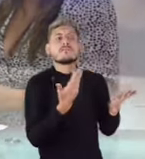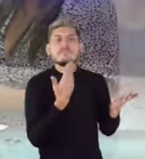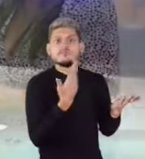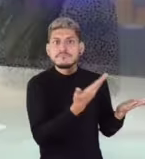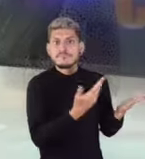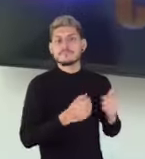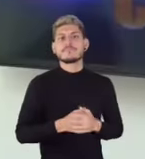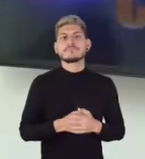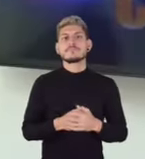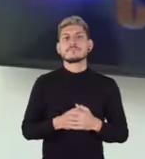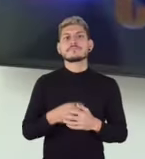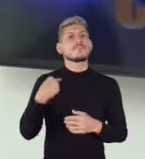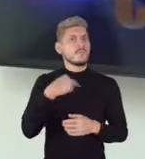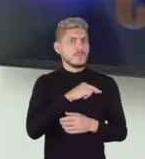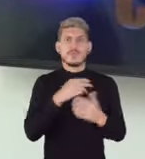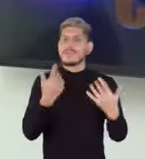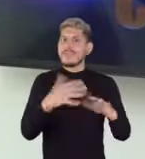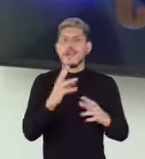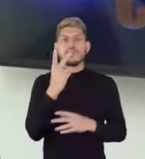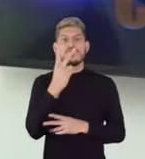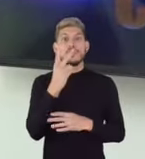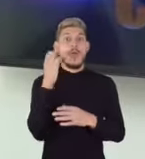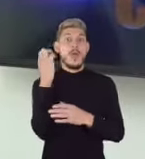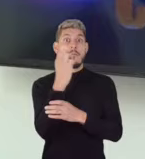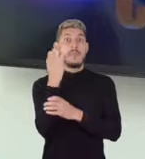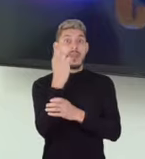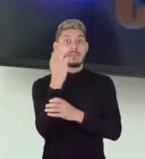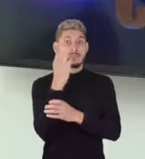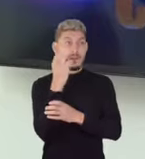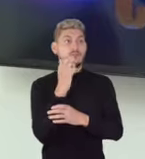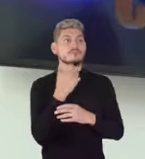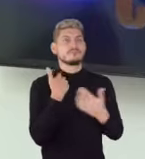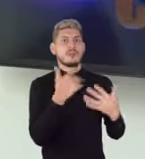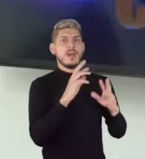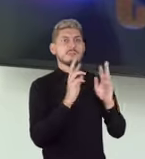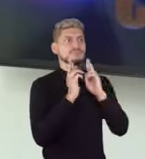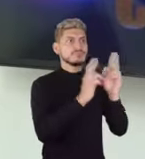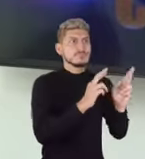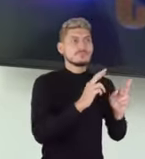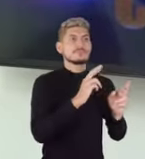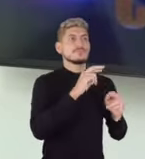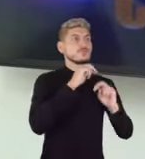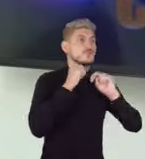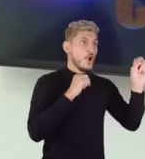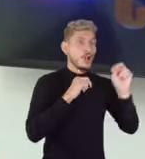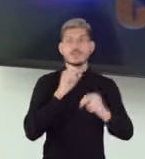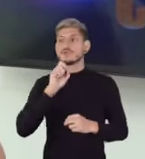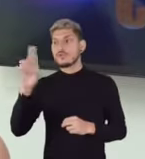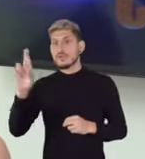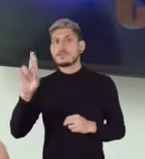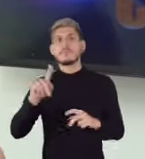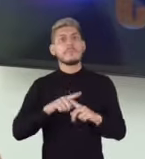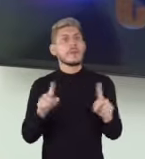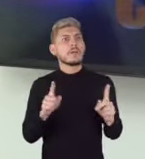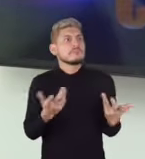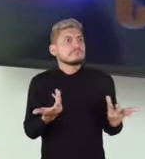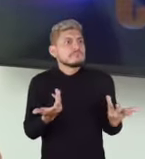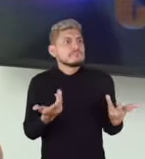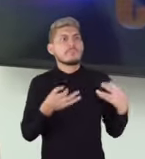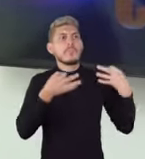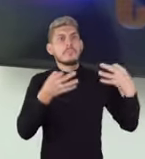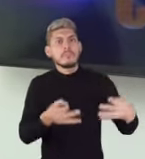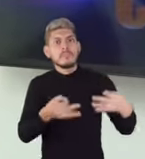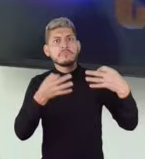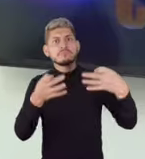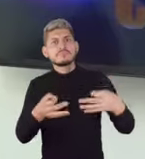actualmente tenemos dos declaraciones de emergencia. Tenemos en la parte norte y en la parte sur, pero todo ha quedado en papeles. Siguen proponiéndonos un